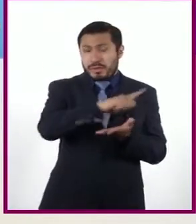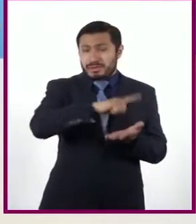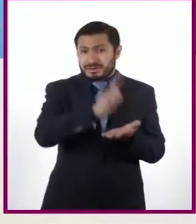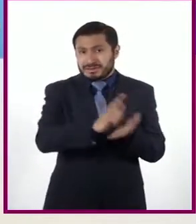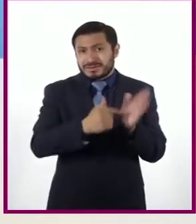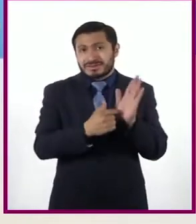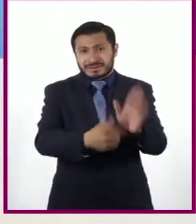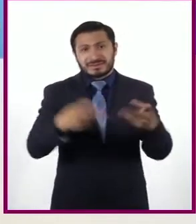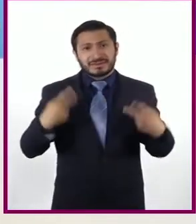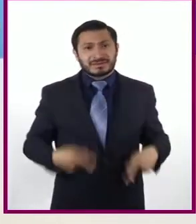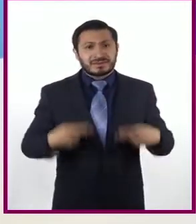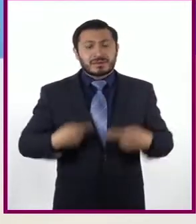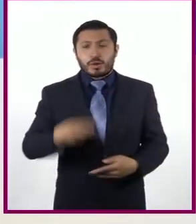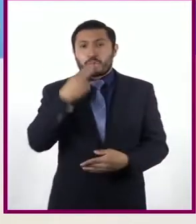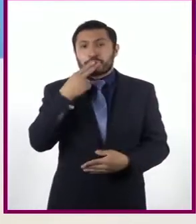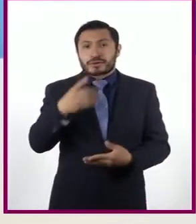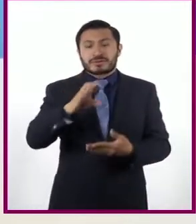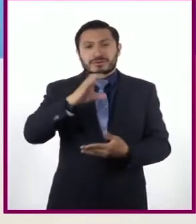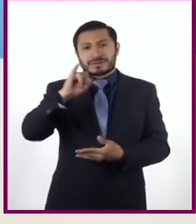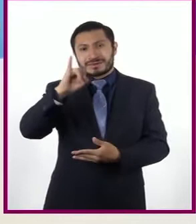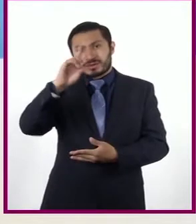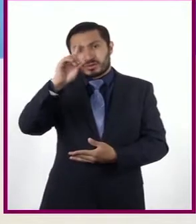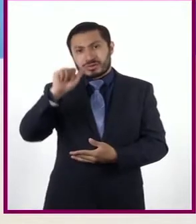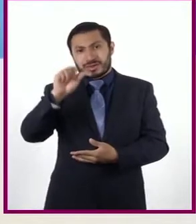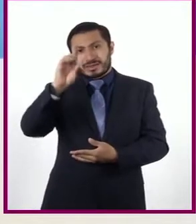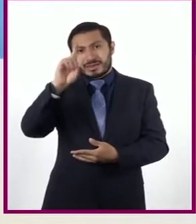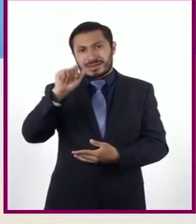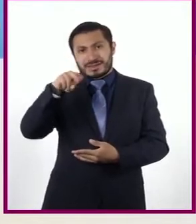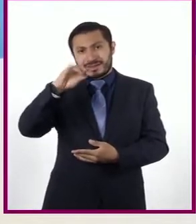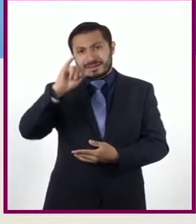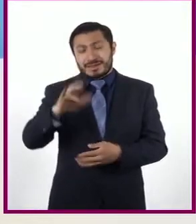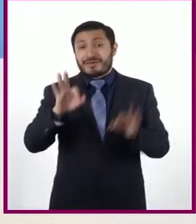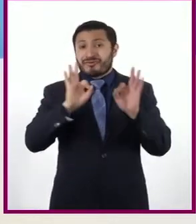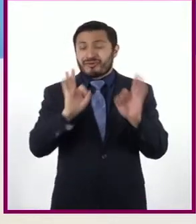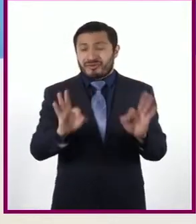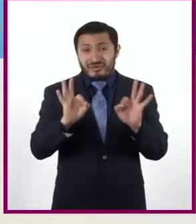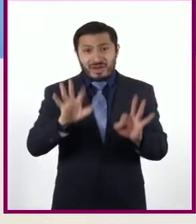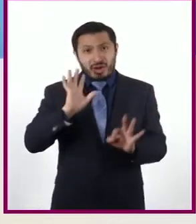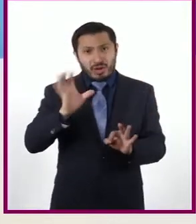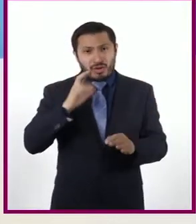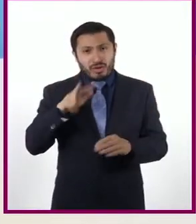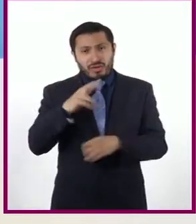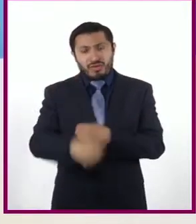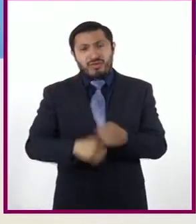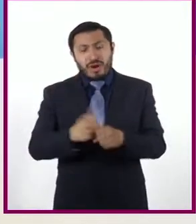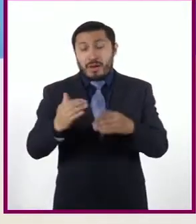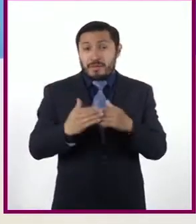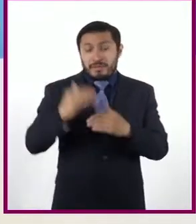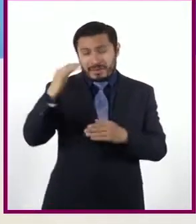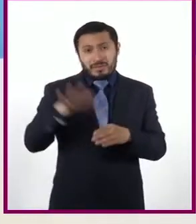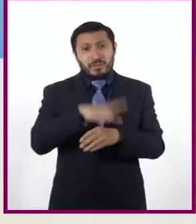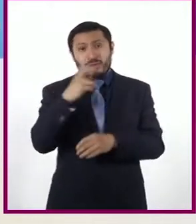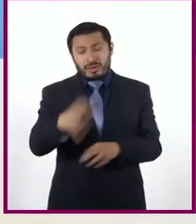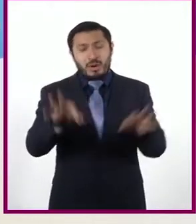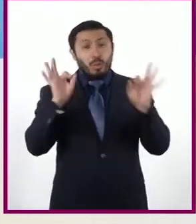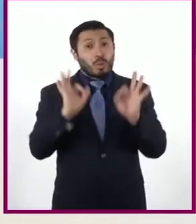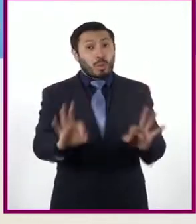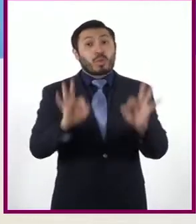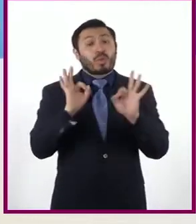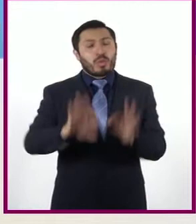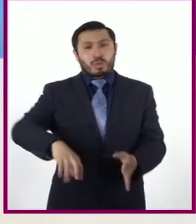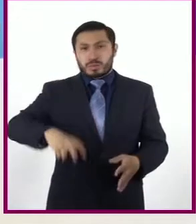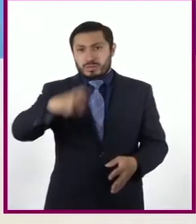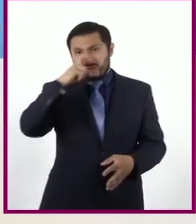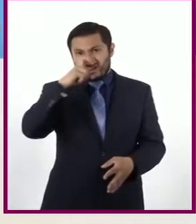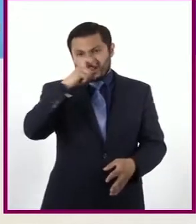personas adquieren la ciudadanía formal cuando cumplen 18 años. Es por ello que, en estricto sentido, se hacen acreedores